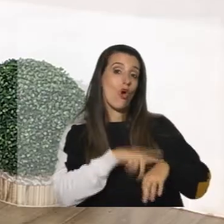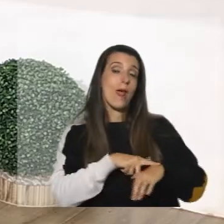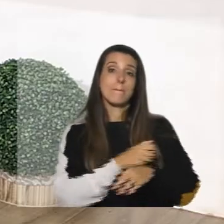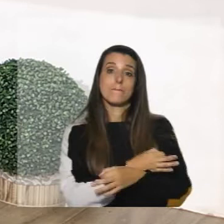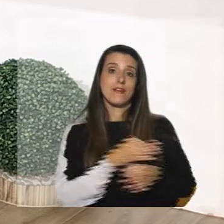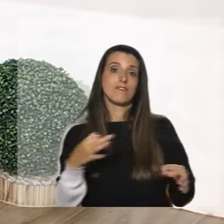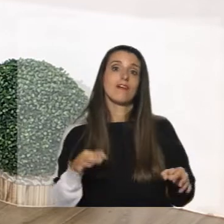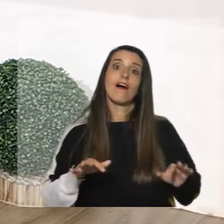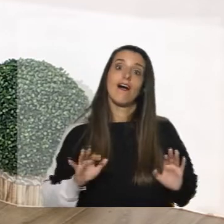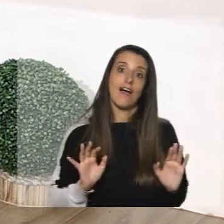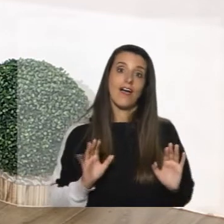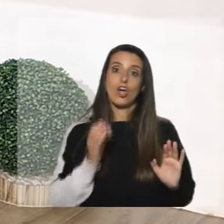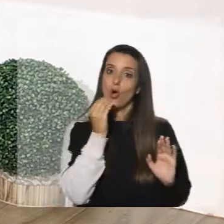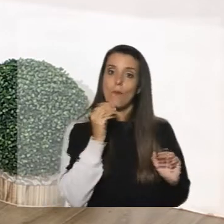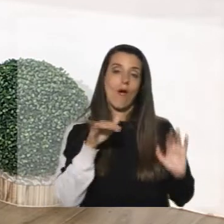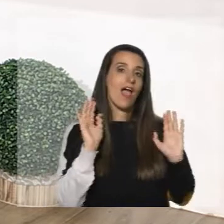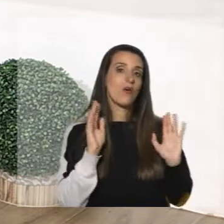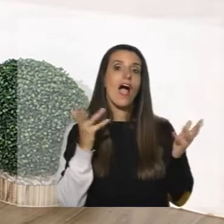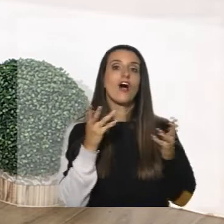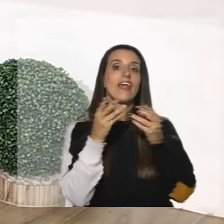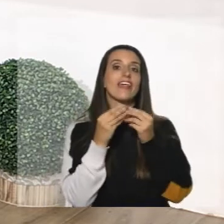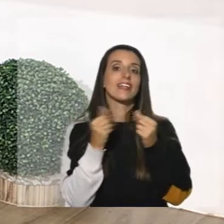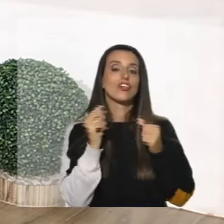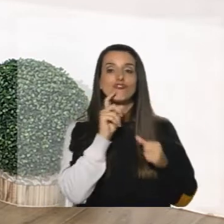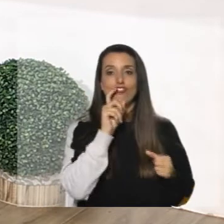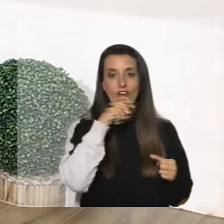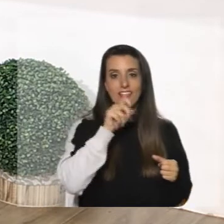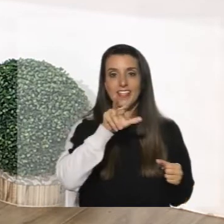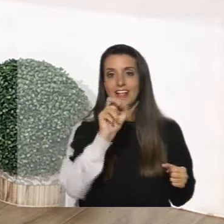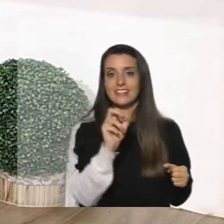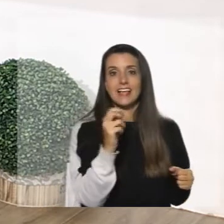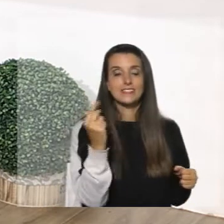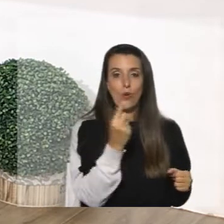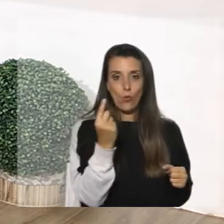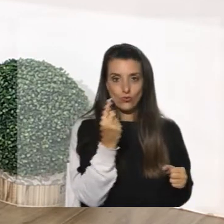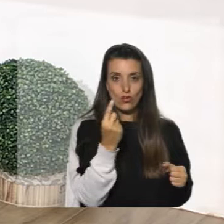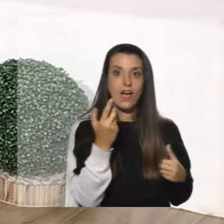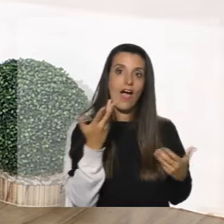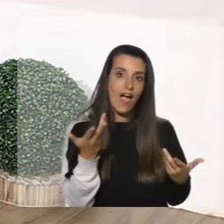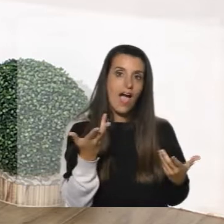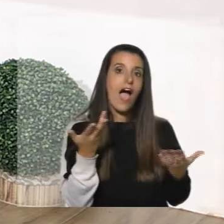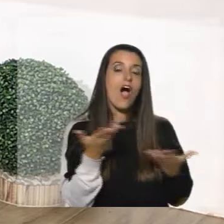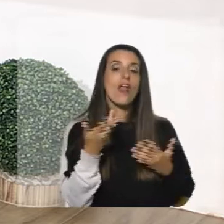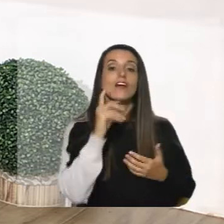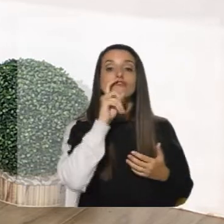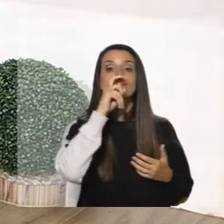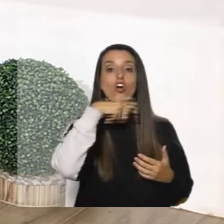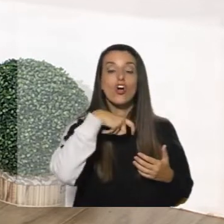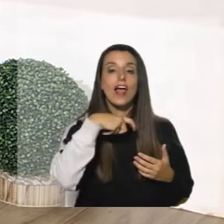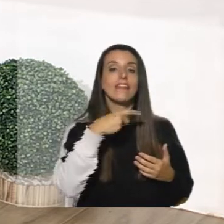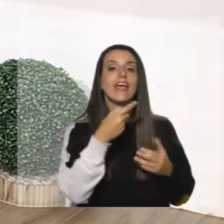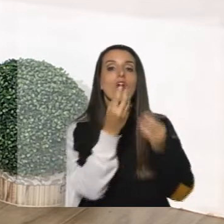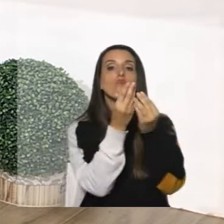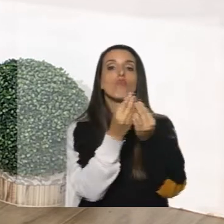decís. Ahí estoy fundiendo el chocolate. 30 segundos. Para estos rocosos de chocolate, claro, lo que voy a utilizar es un chocolate símil